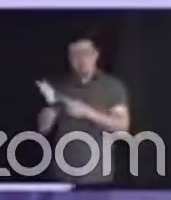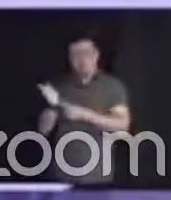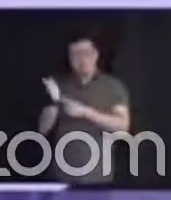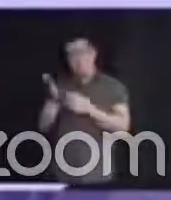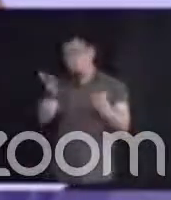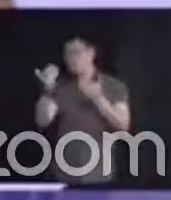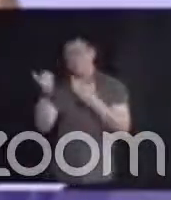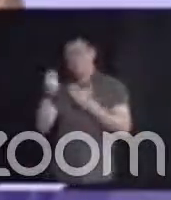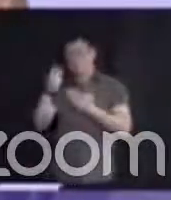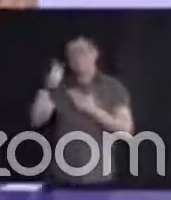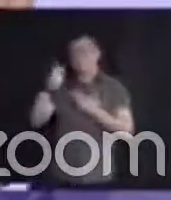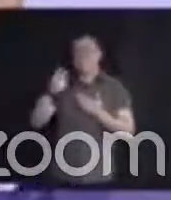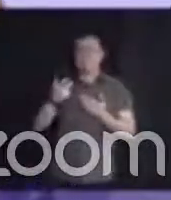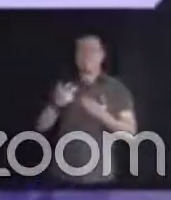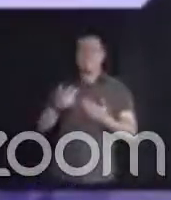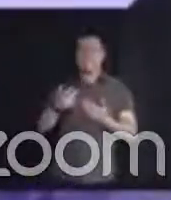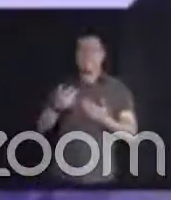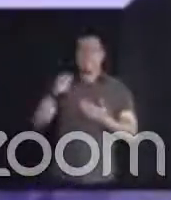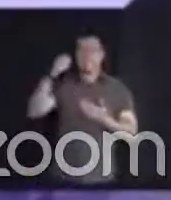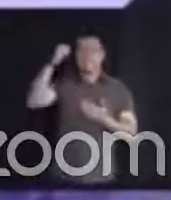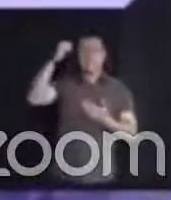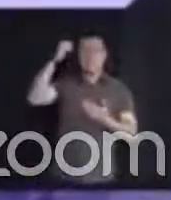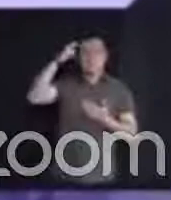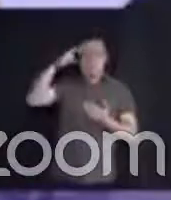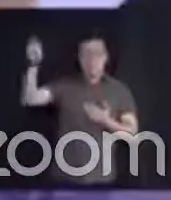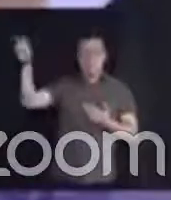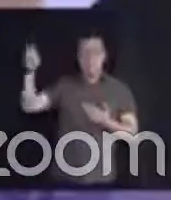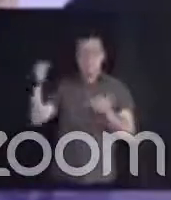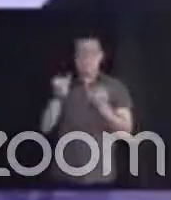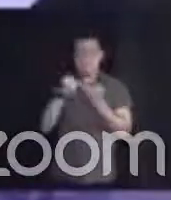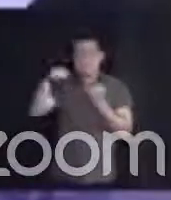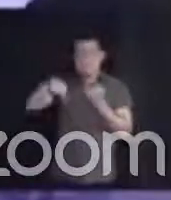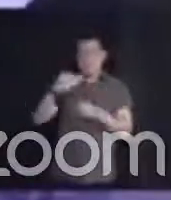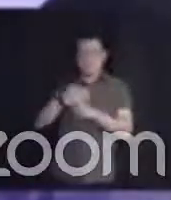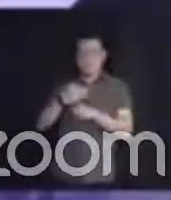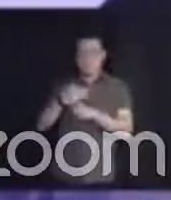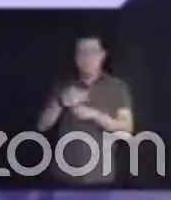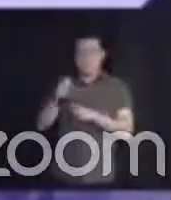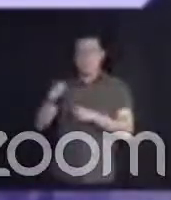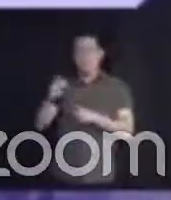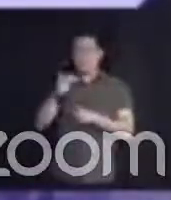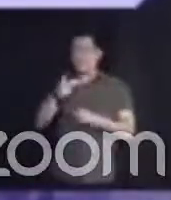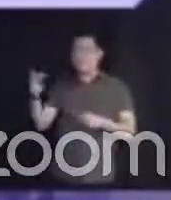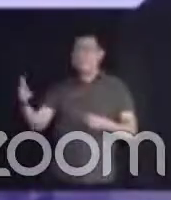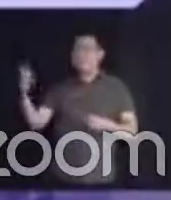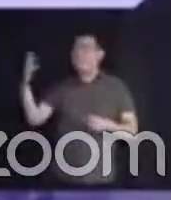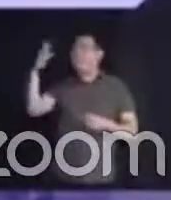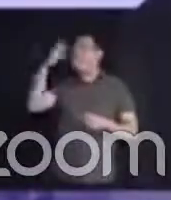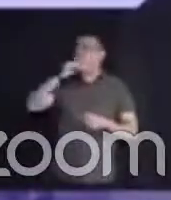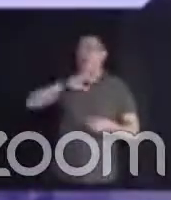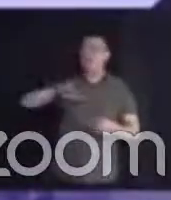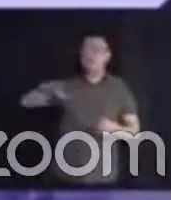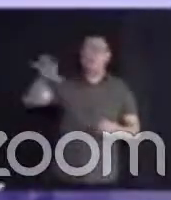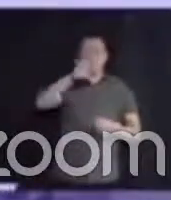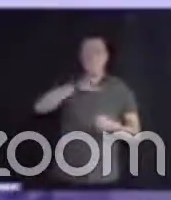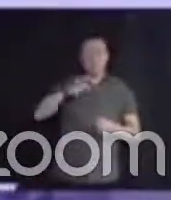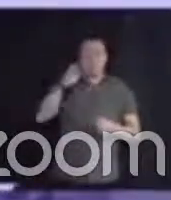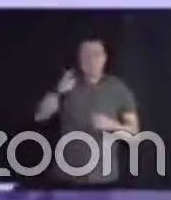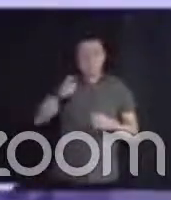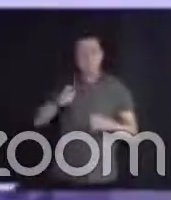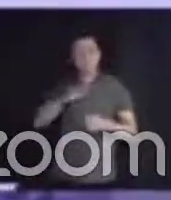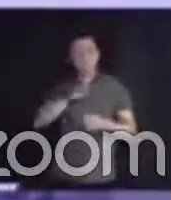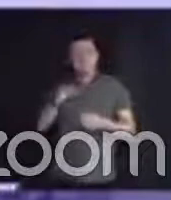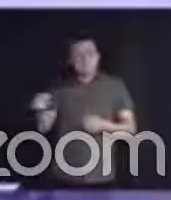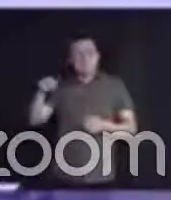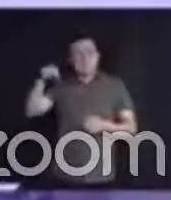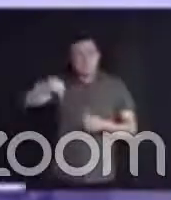ofrece viajar, tener viajes como estos, quedarnos en este hermoso hotel, tantas